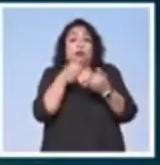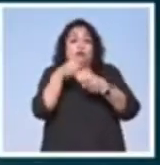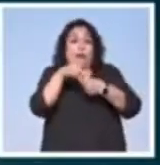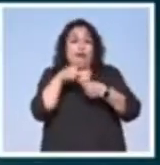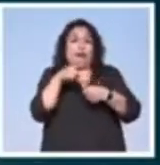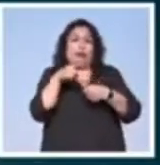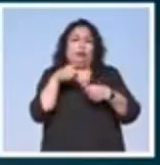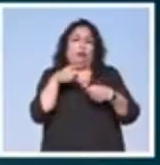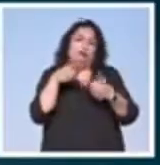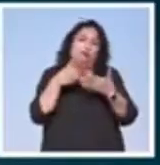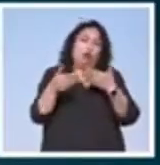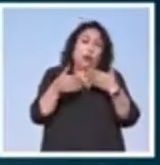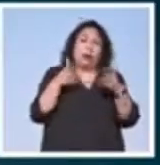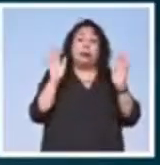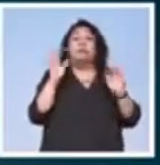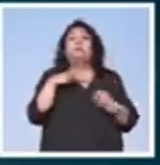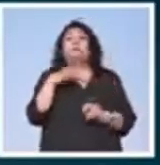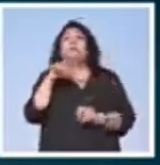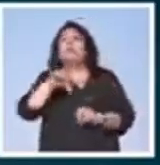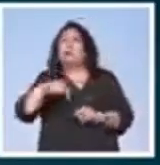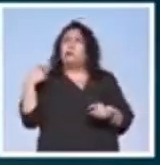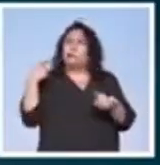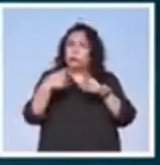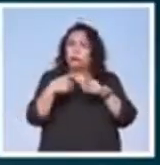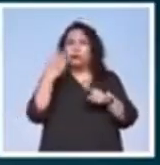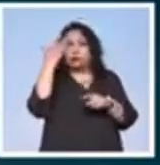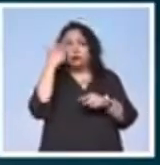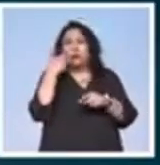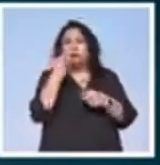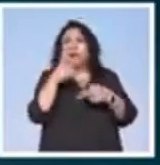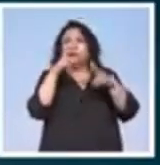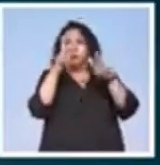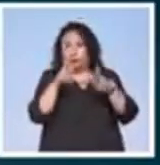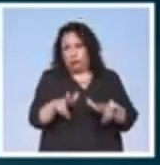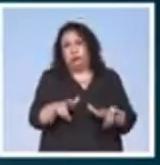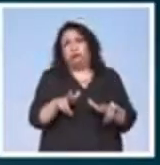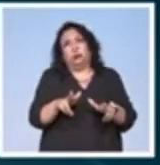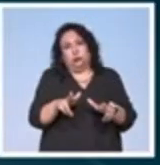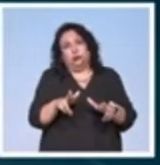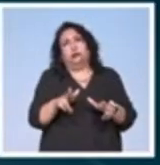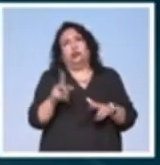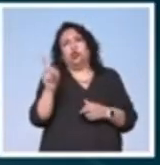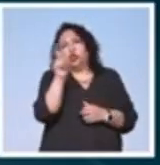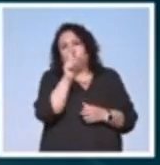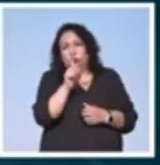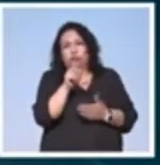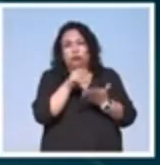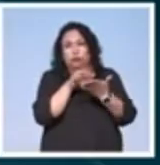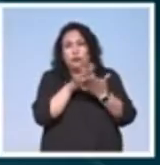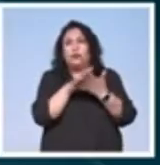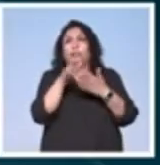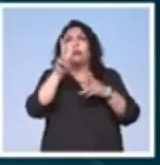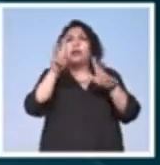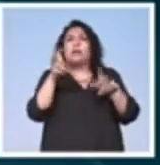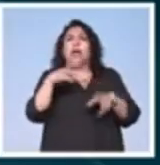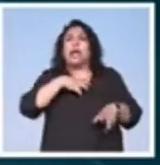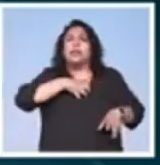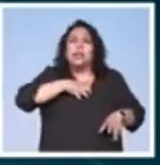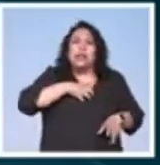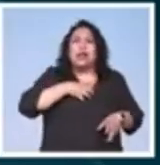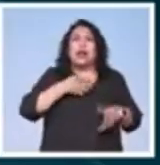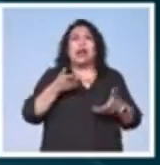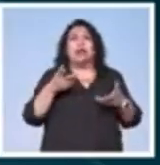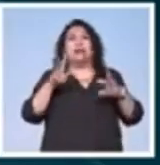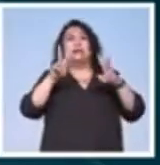sociedad contemporánea. Llevo mucho tiempo queriendo hacer, representar y más bien graficar el tema de la ansiedad y como